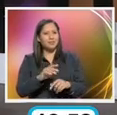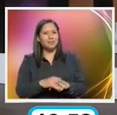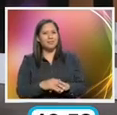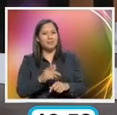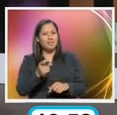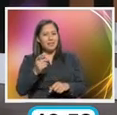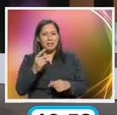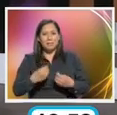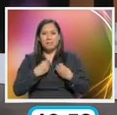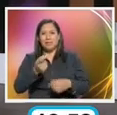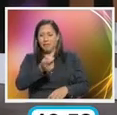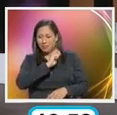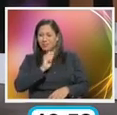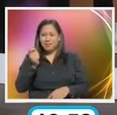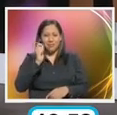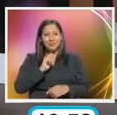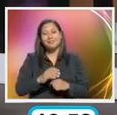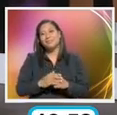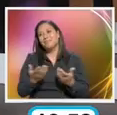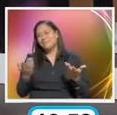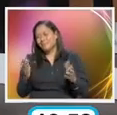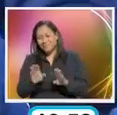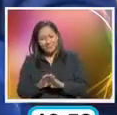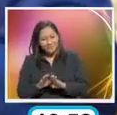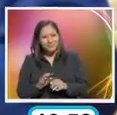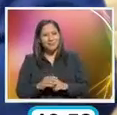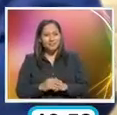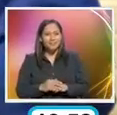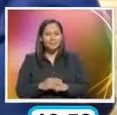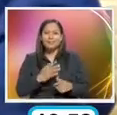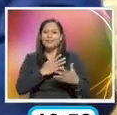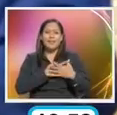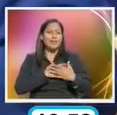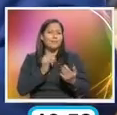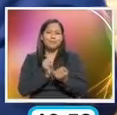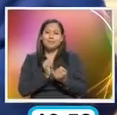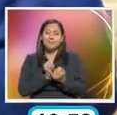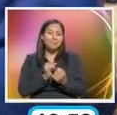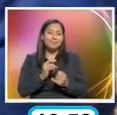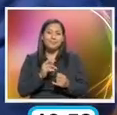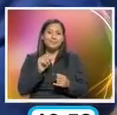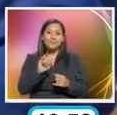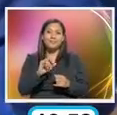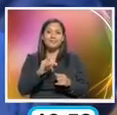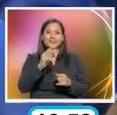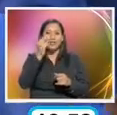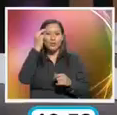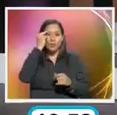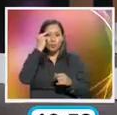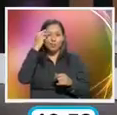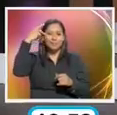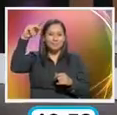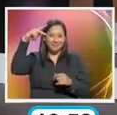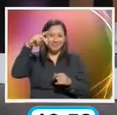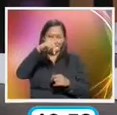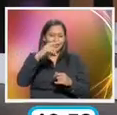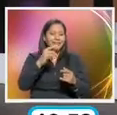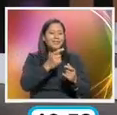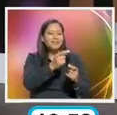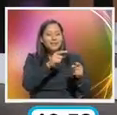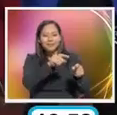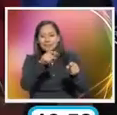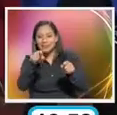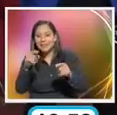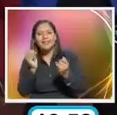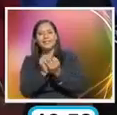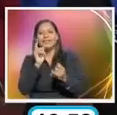por la vida. ¿Cómo creen? No, pues sí. ¿Qué es eso? También nos pega el amor a nosotros. Hay de todo en la viña del Señor, ¿eh? ¿Cómo Así se es. llaman? Las refrescantes Las